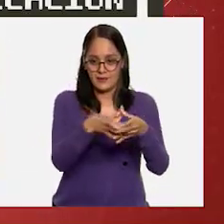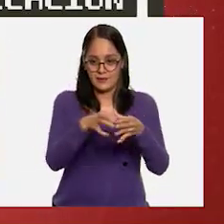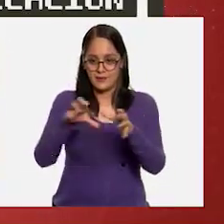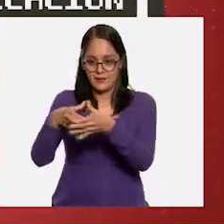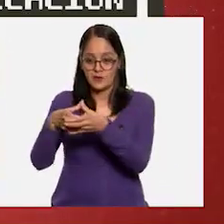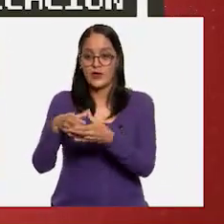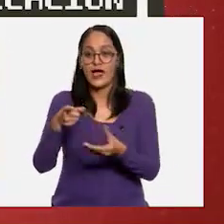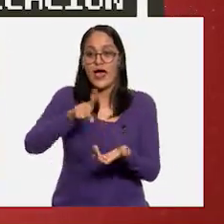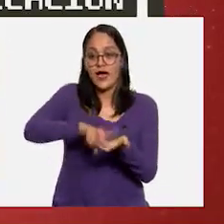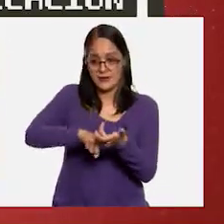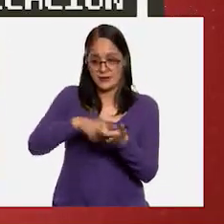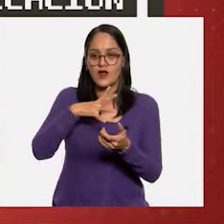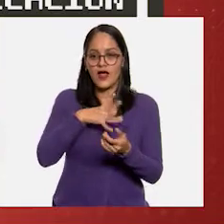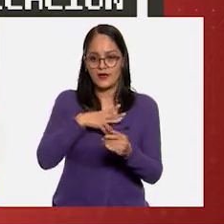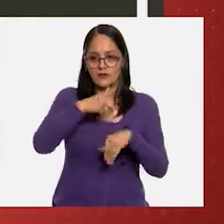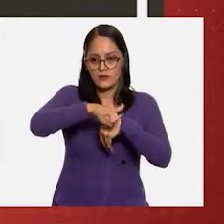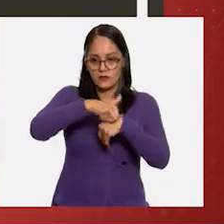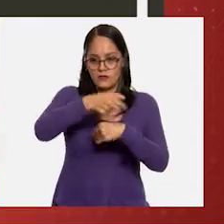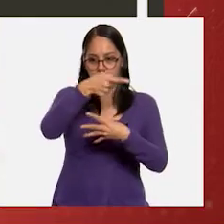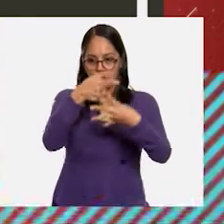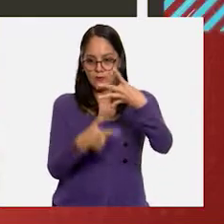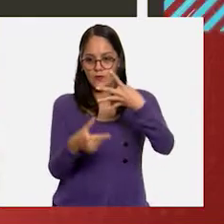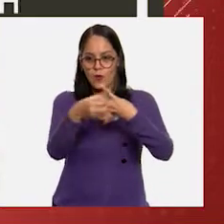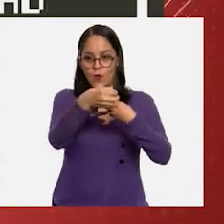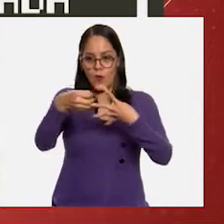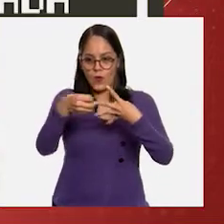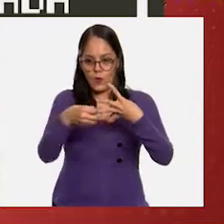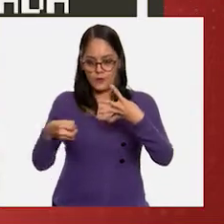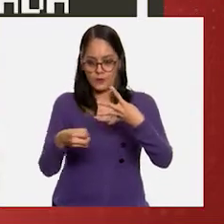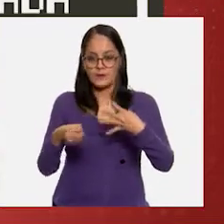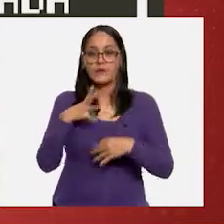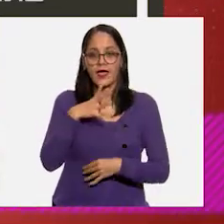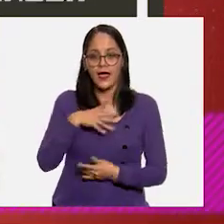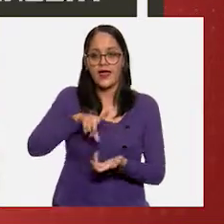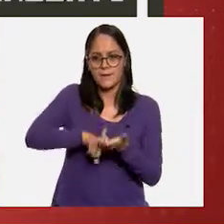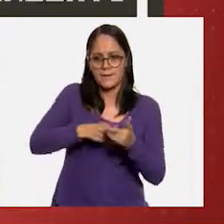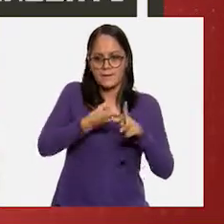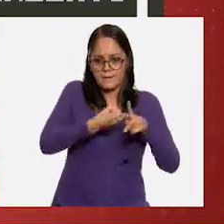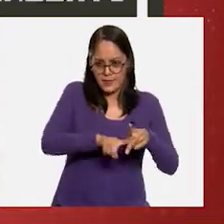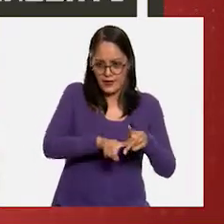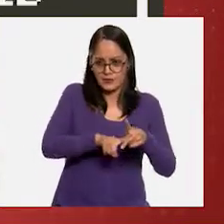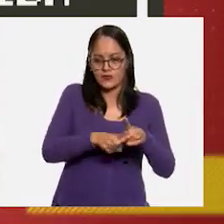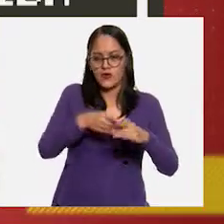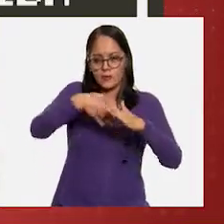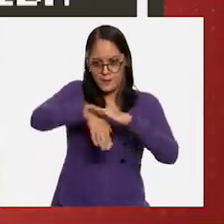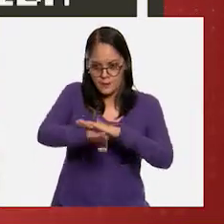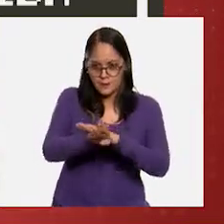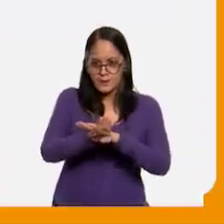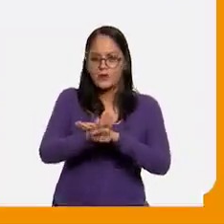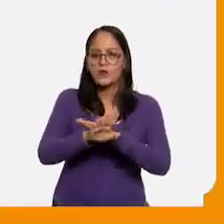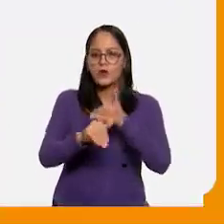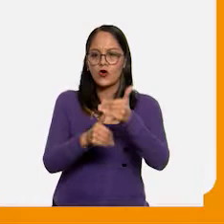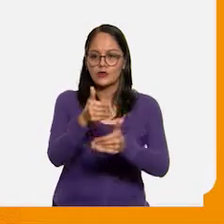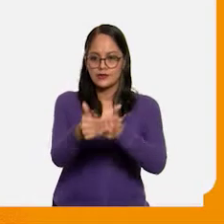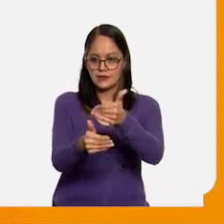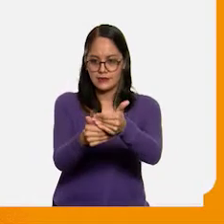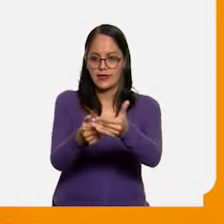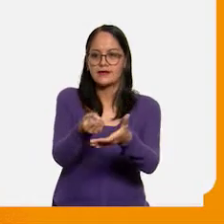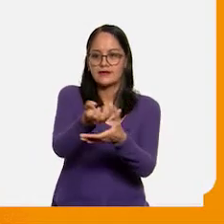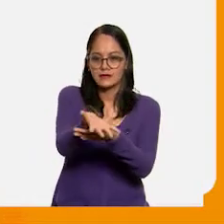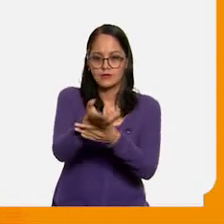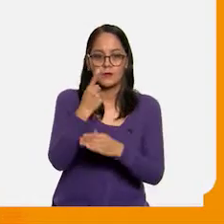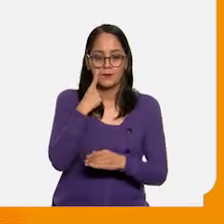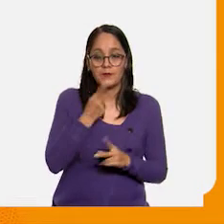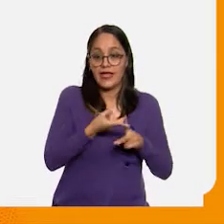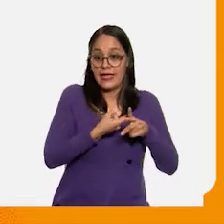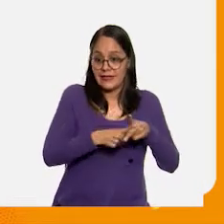de información numérica ordenada, conformada por inicio o entrada, procesamiento y salida. El inicio o entrada